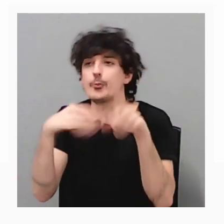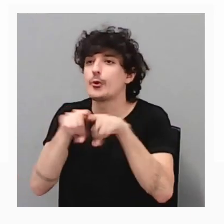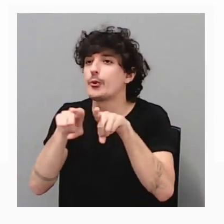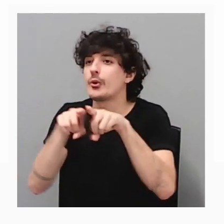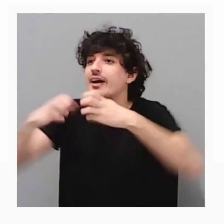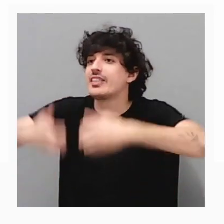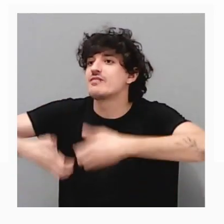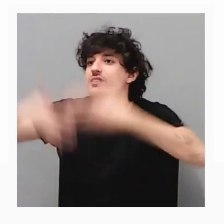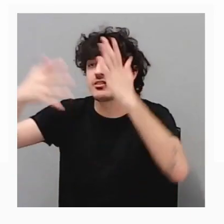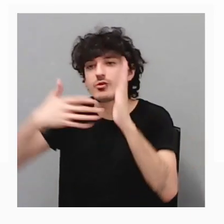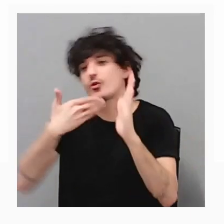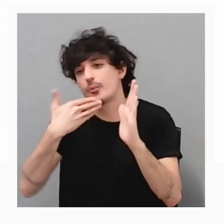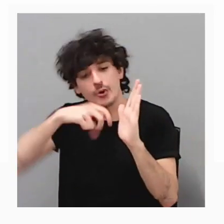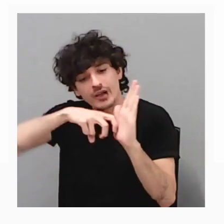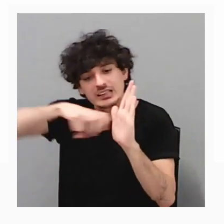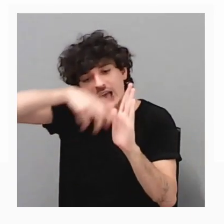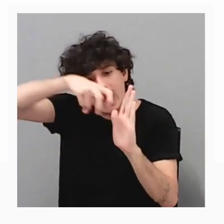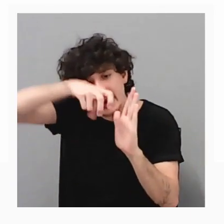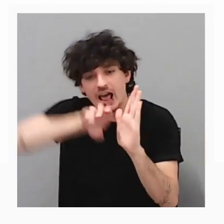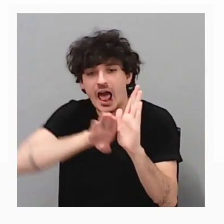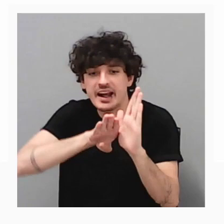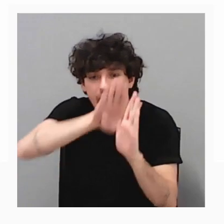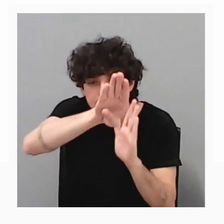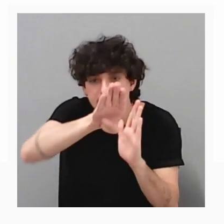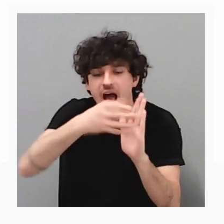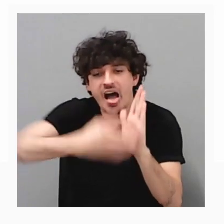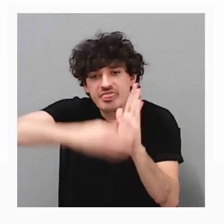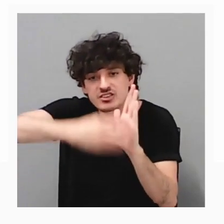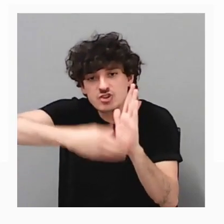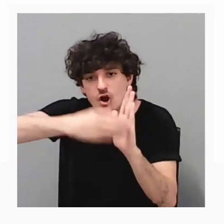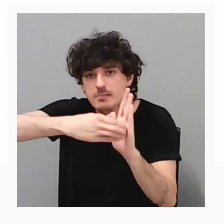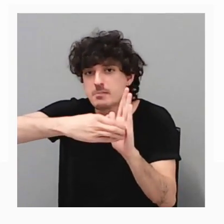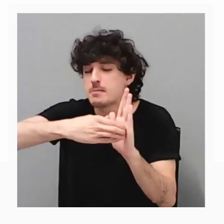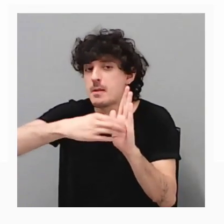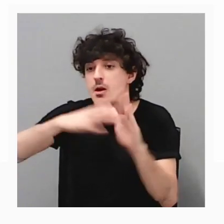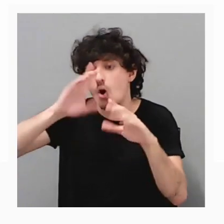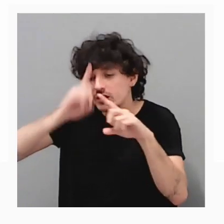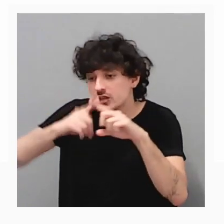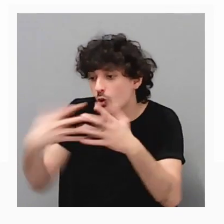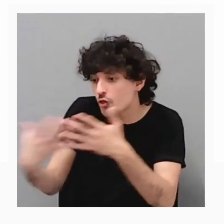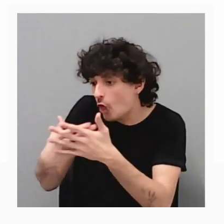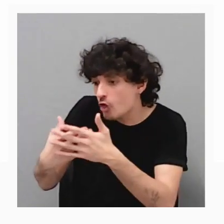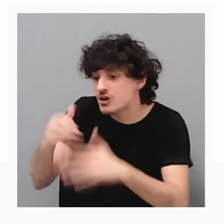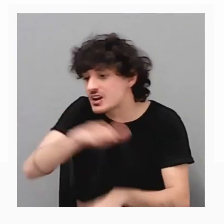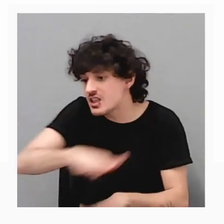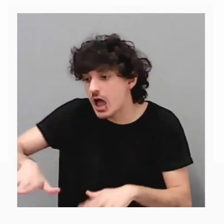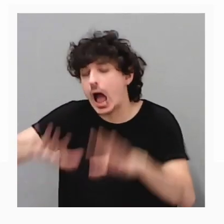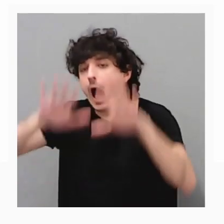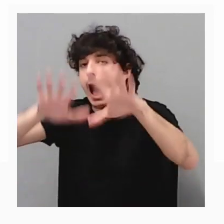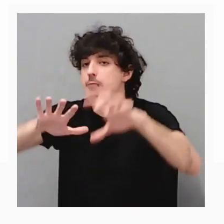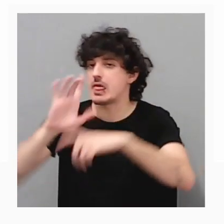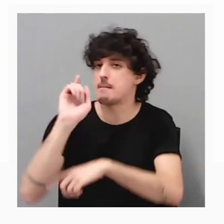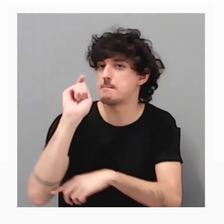y tiene que tener rampas y tiene que tener ascensores para que todos los niños aprendan. Ahora, en las